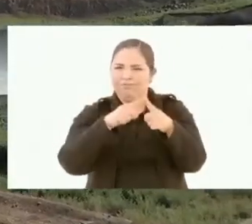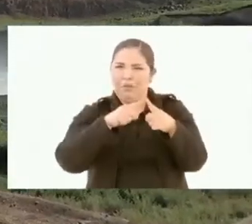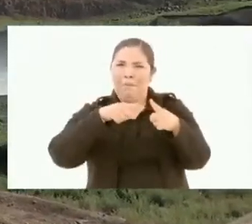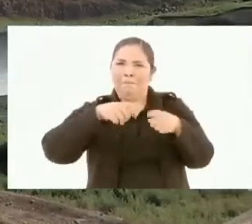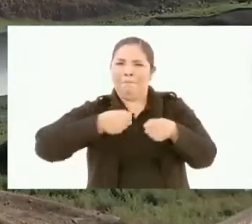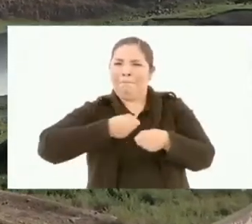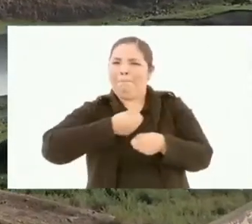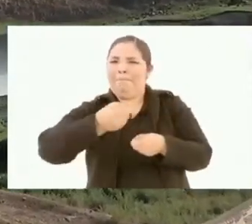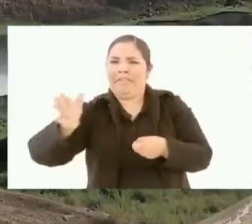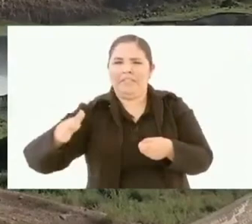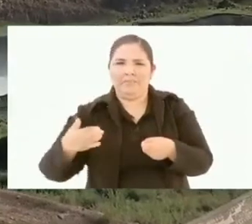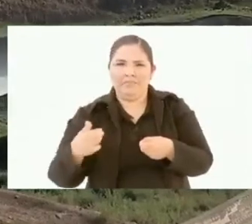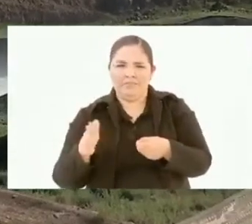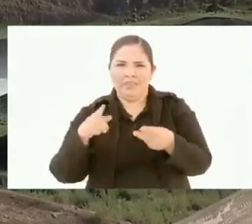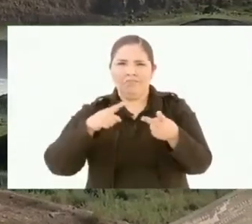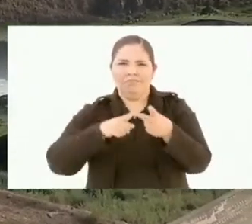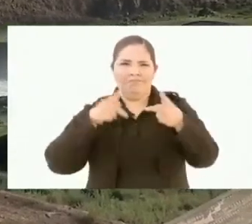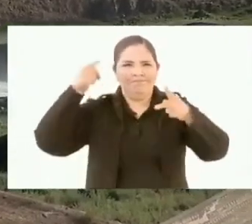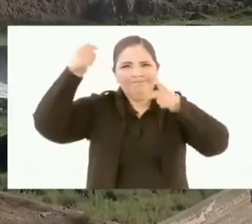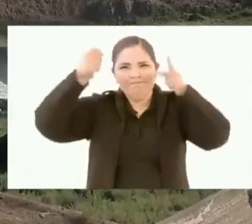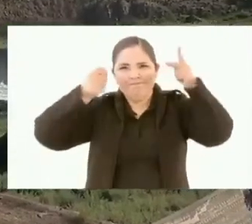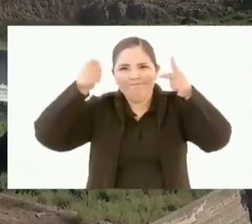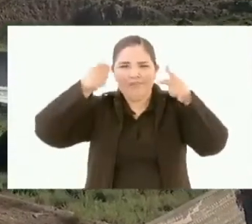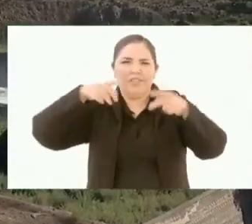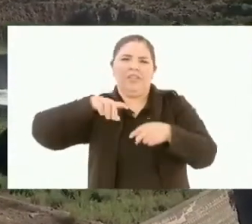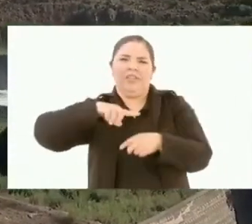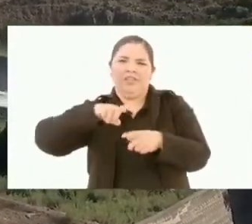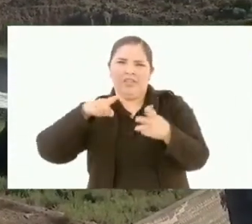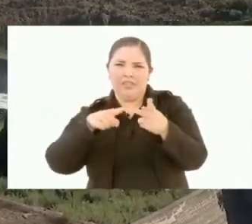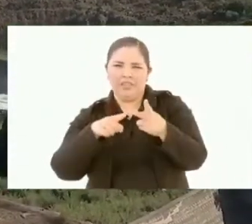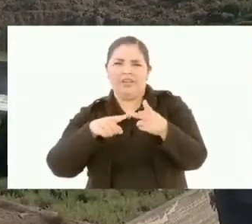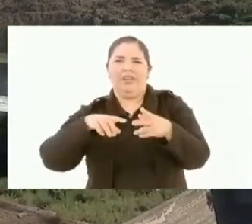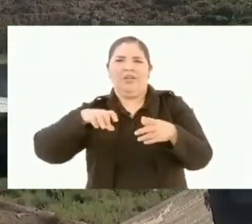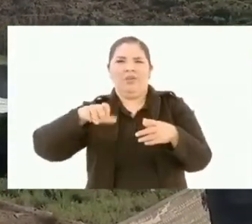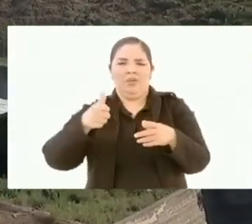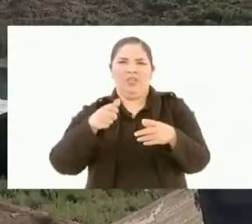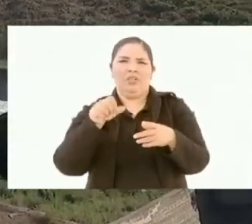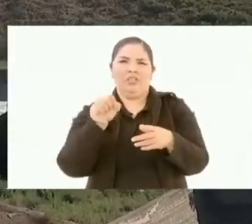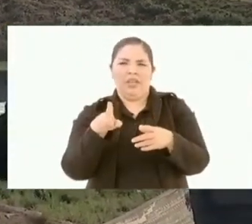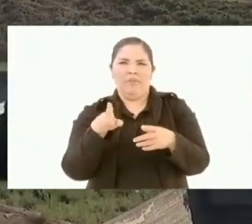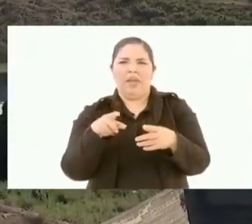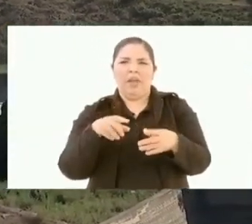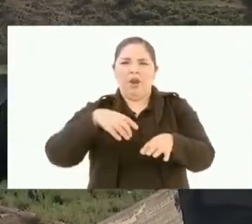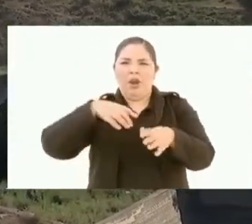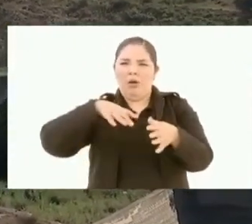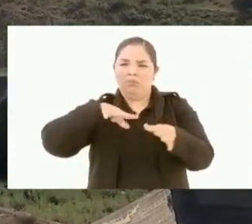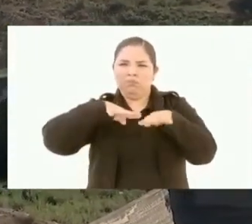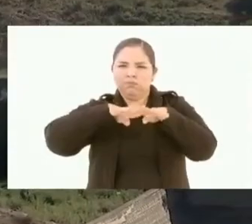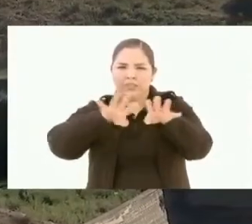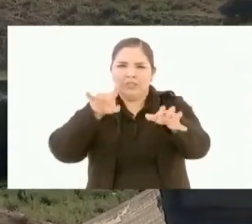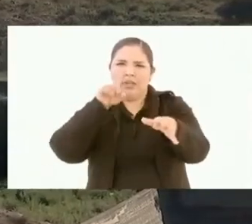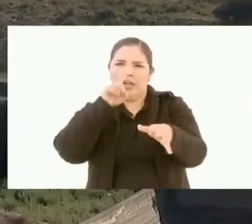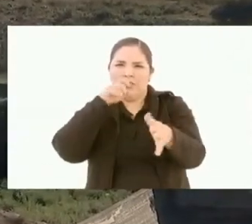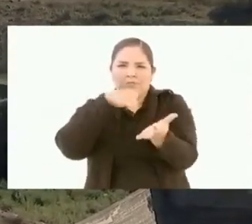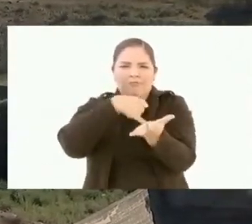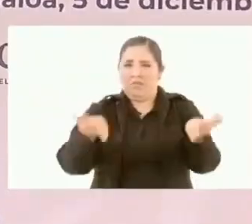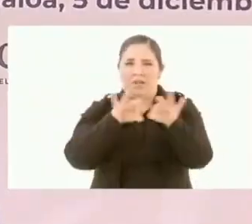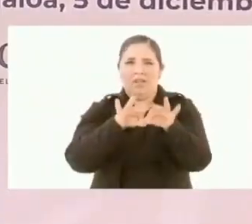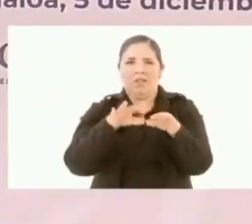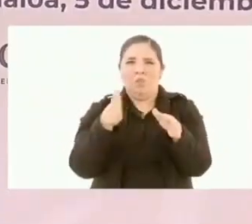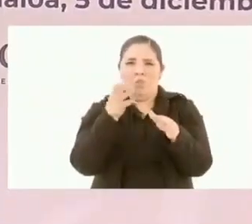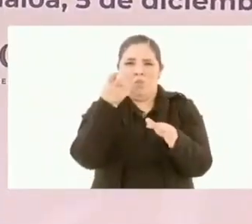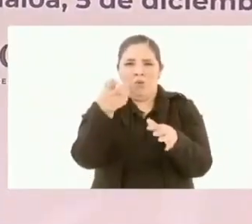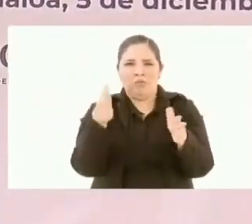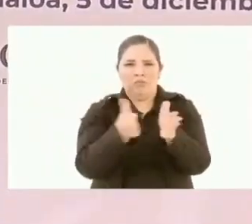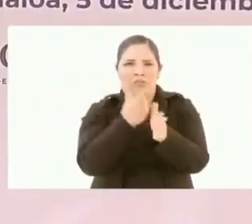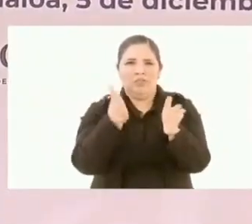Esta presa y lo que visitaremos posteriormente, que es uno de los grandes objetivos por los cuales hizo la presa Picachos,